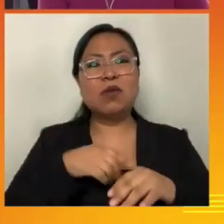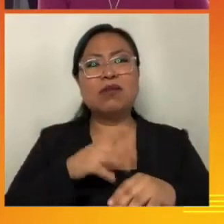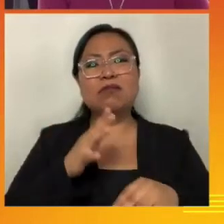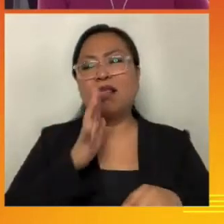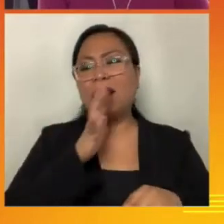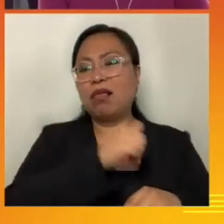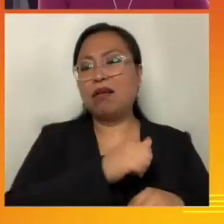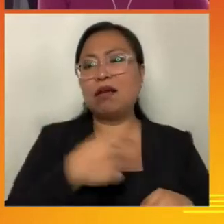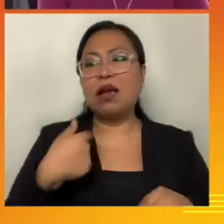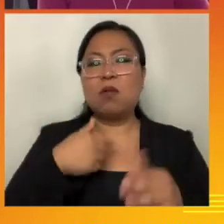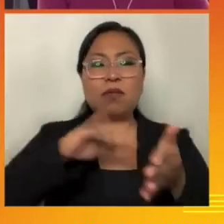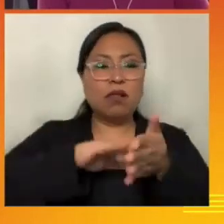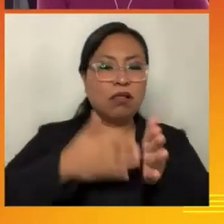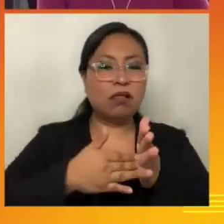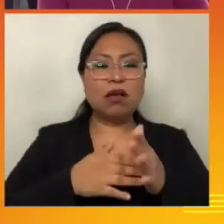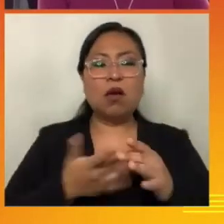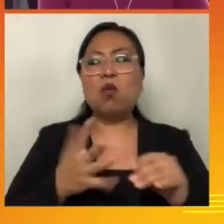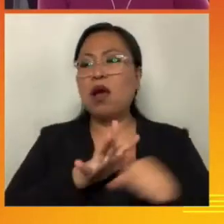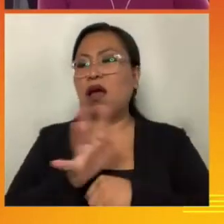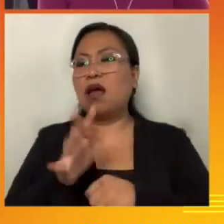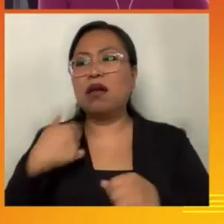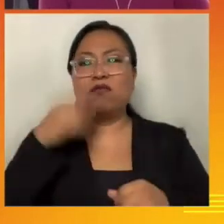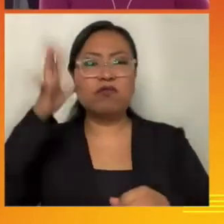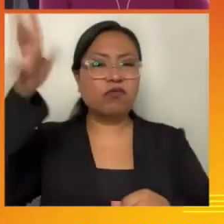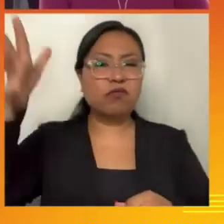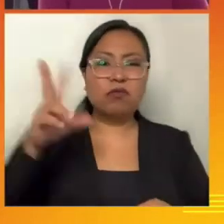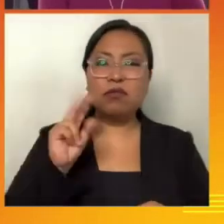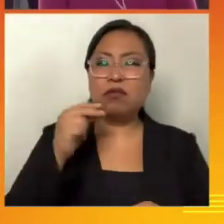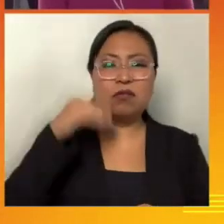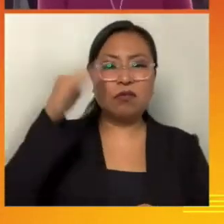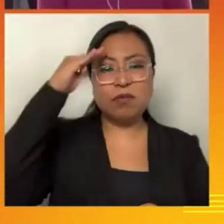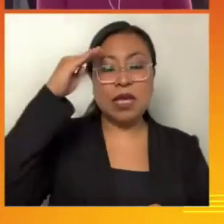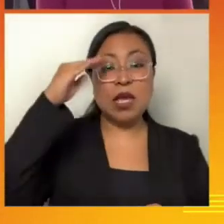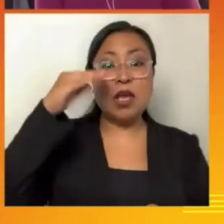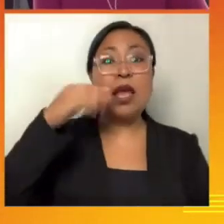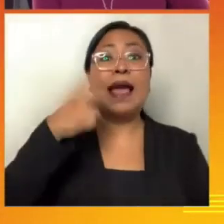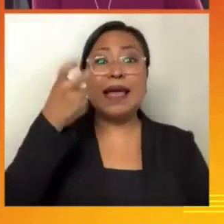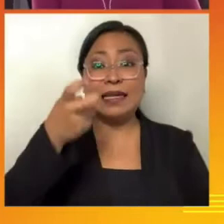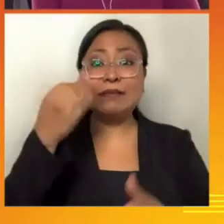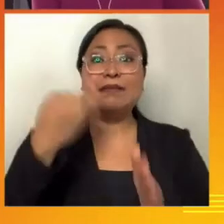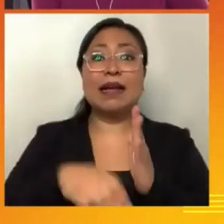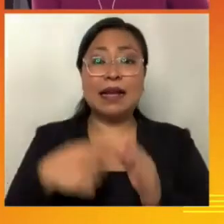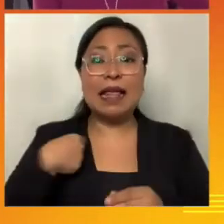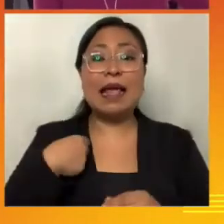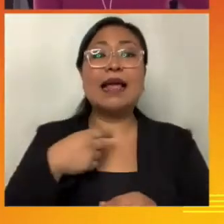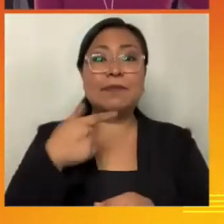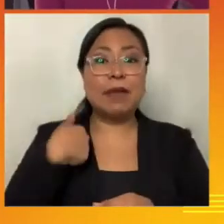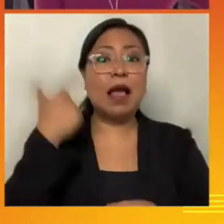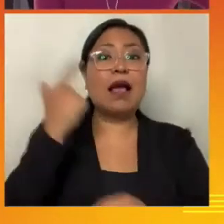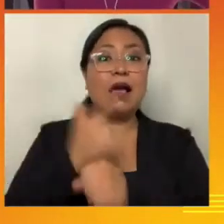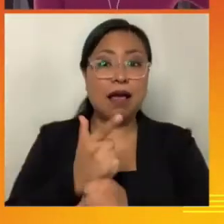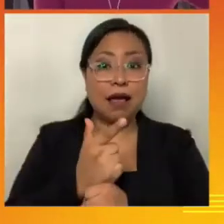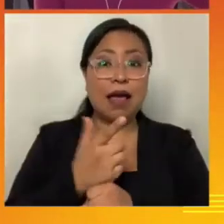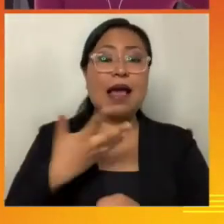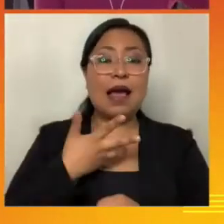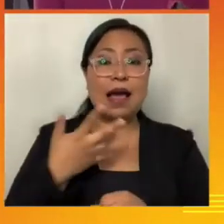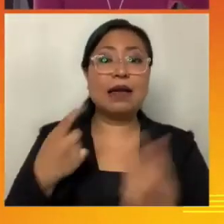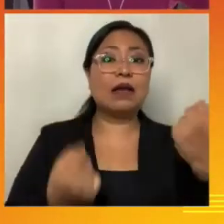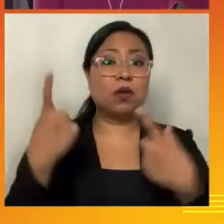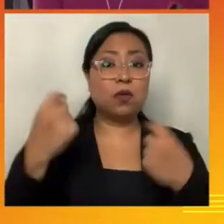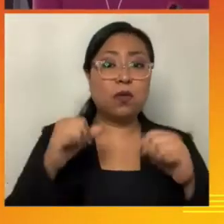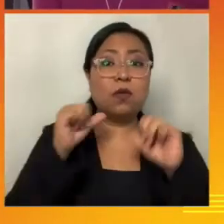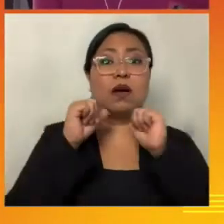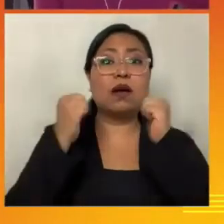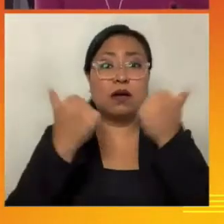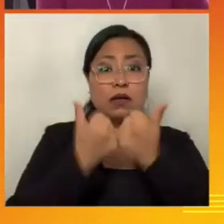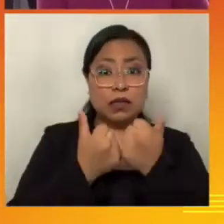de proyecciones hacia el futuro, ¿no? Entonces, también hemos identificado que muchas veces en muchas organizaciones,